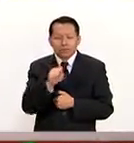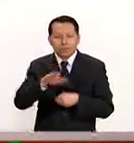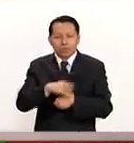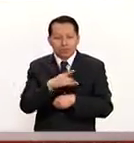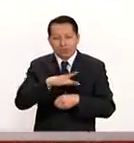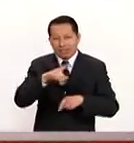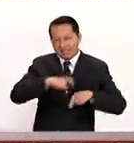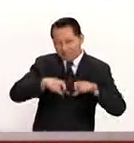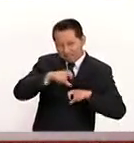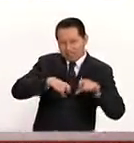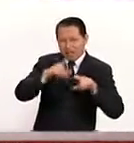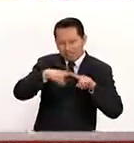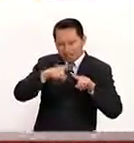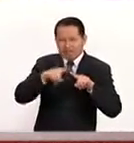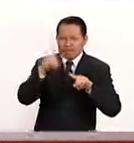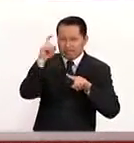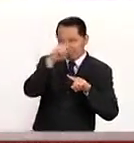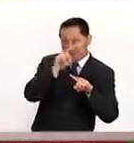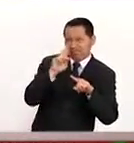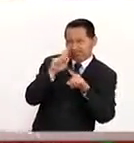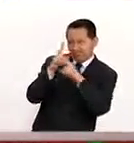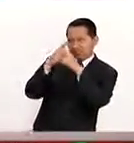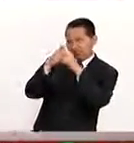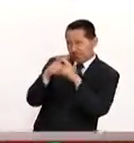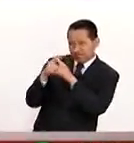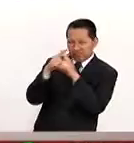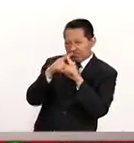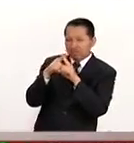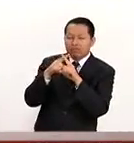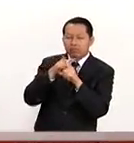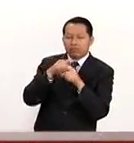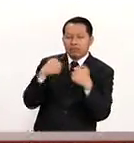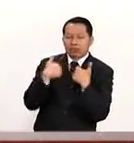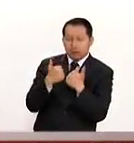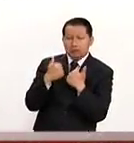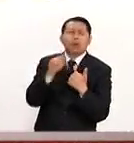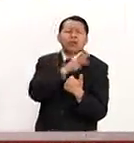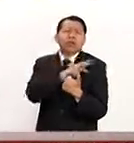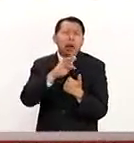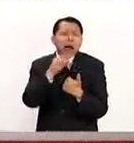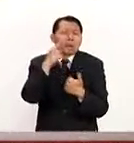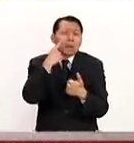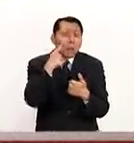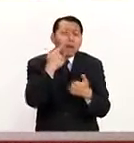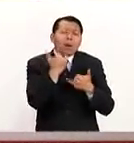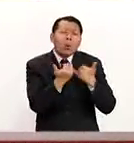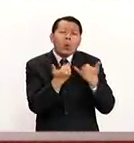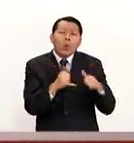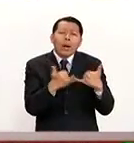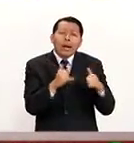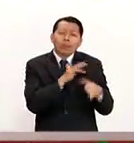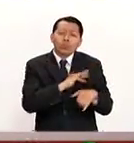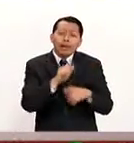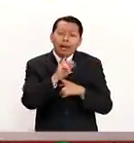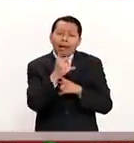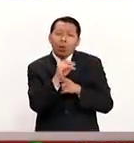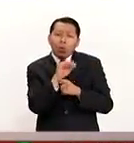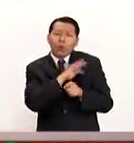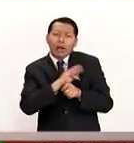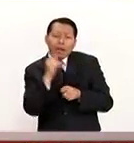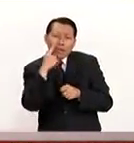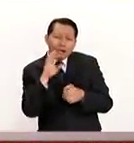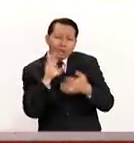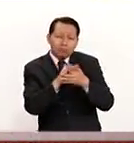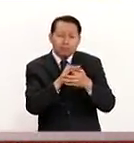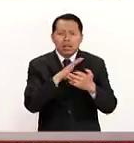les complican. Entonces, utilizar una metodología o una estrategia educativa mucho más sencilla, con la cual ellos obviamente se sienten